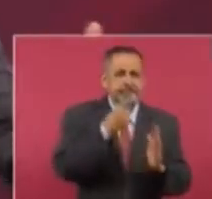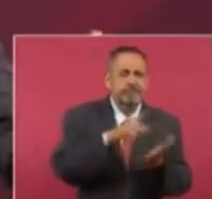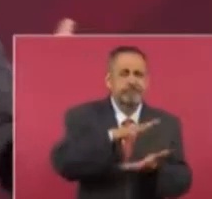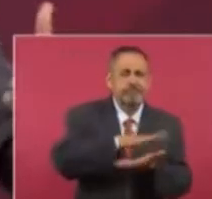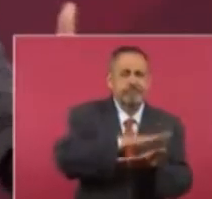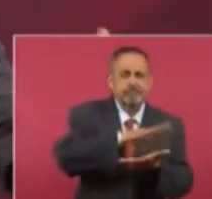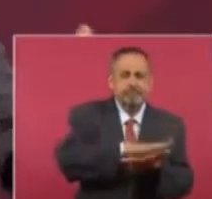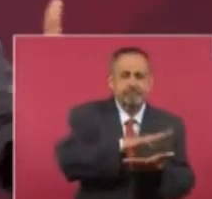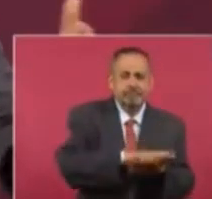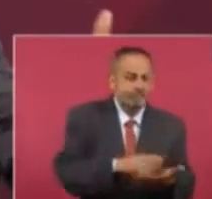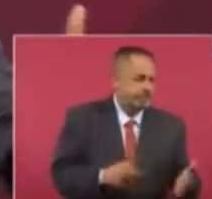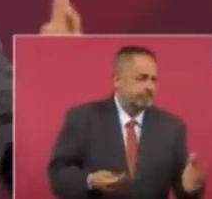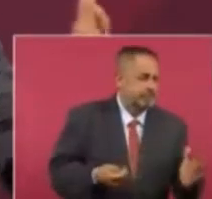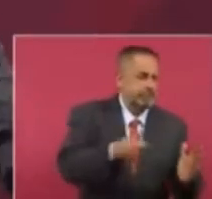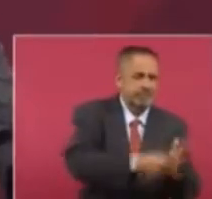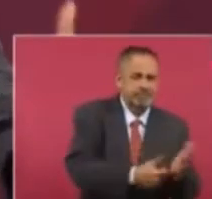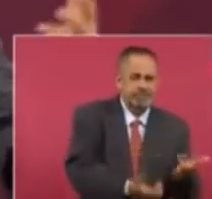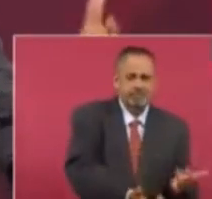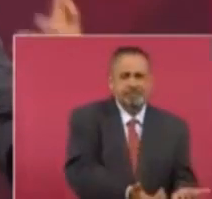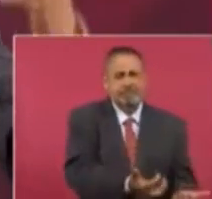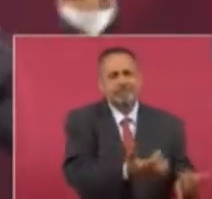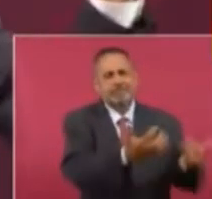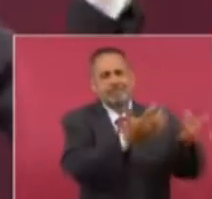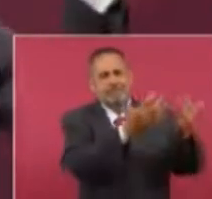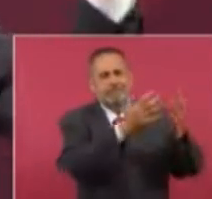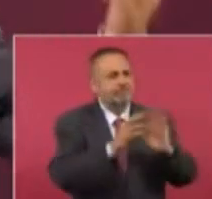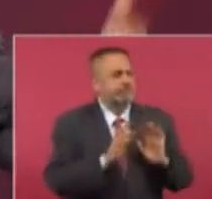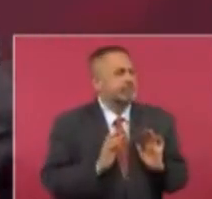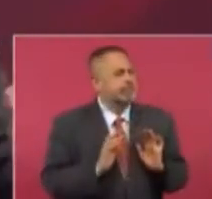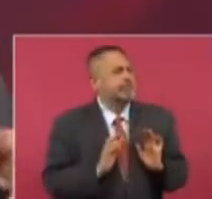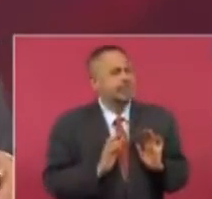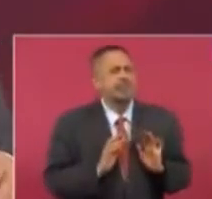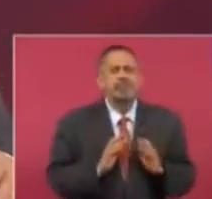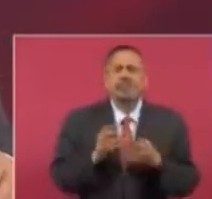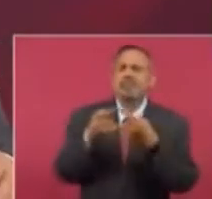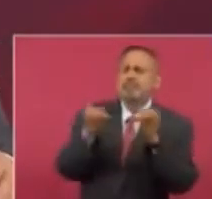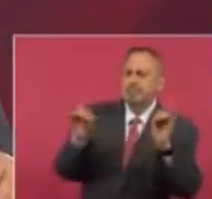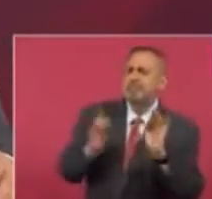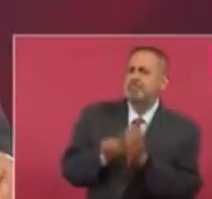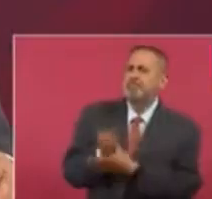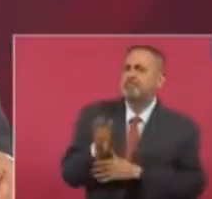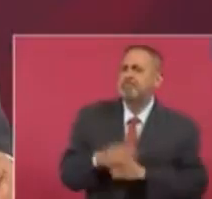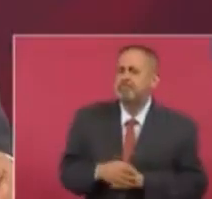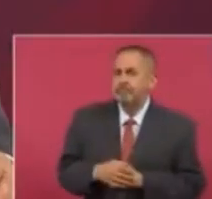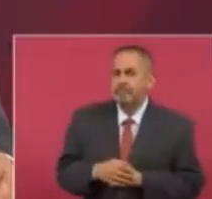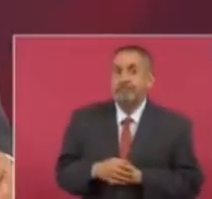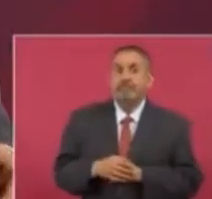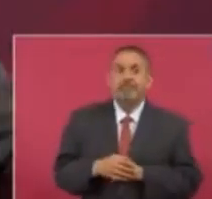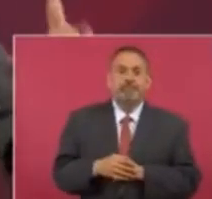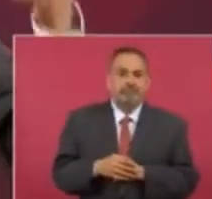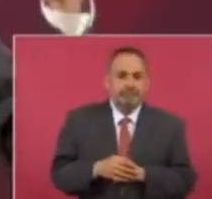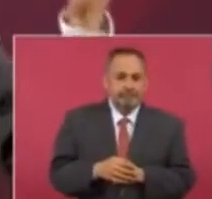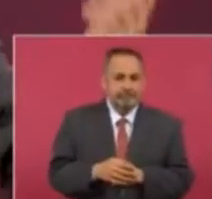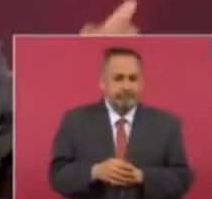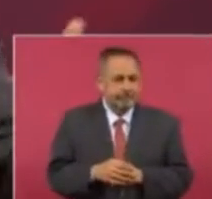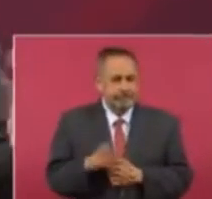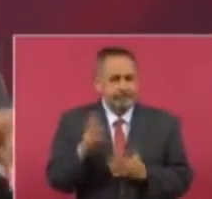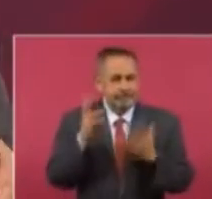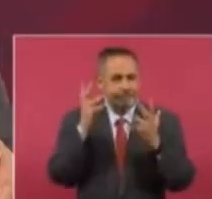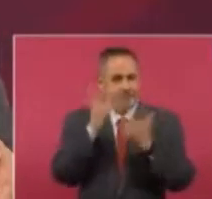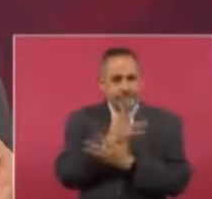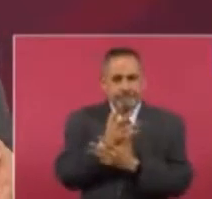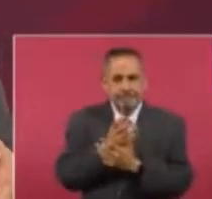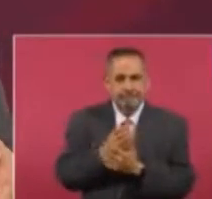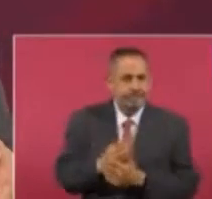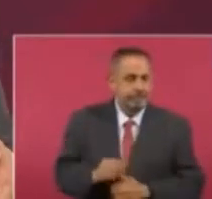el lugar no abrió al momento esto debido a que no se imaginó que el fuego iba a propagarse de tal manera en este sentido